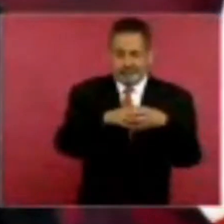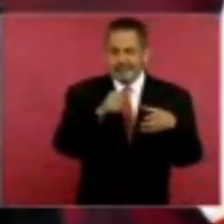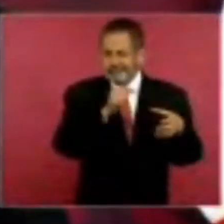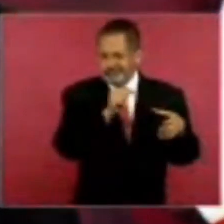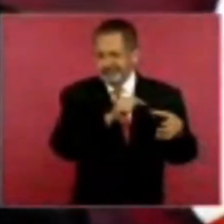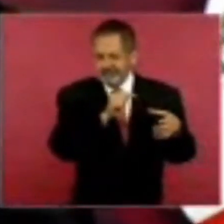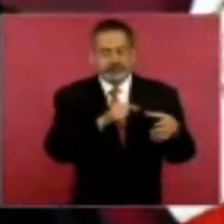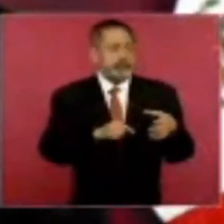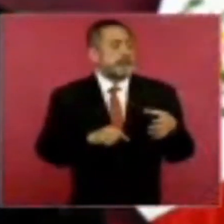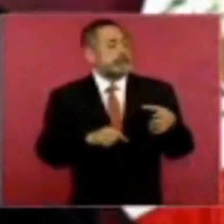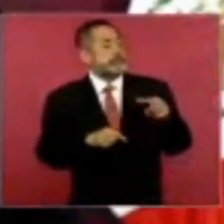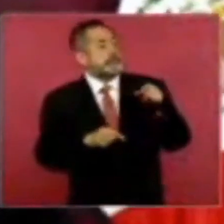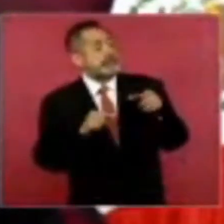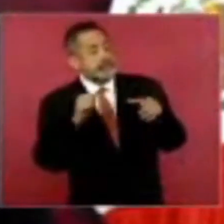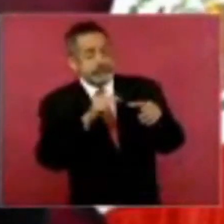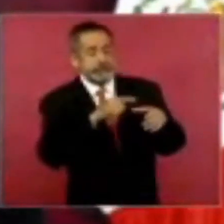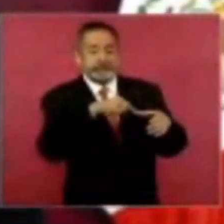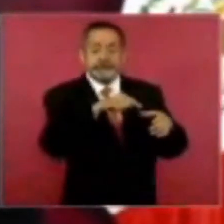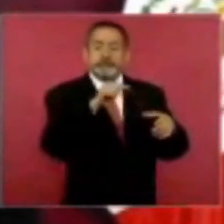tuviese